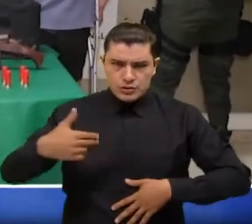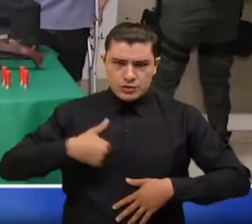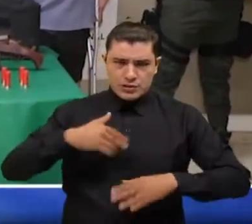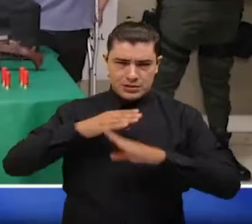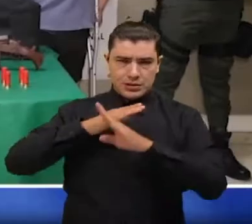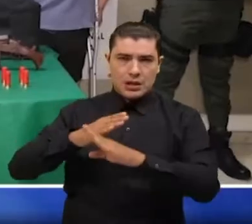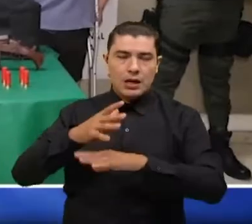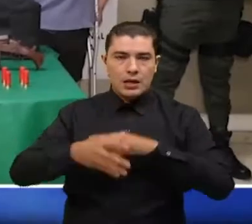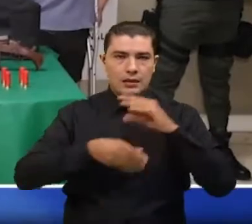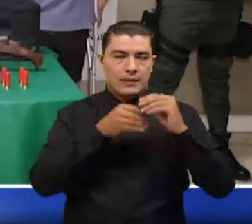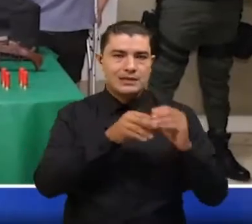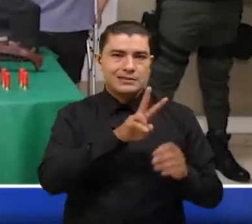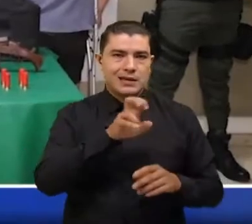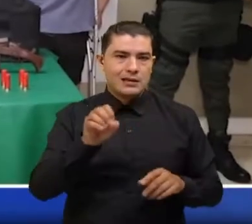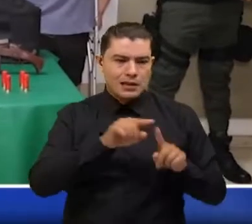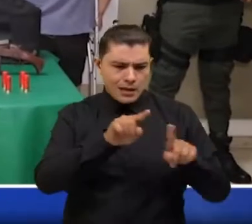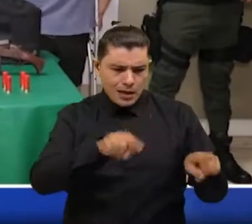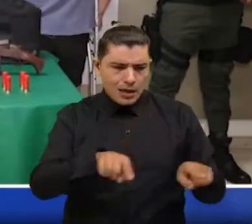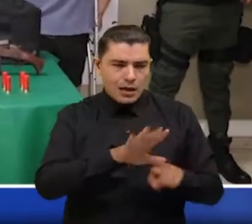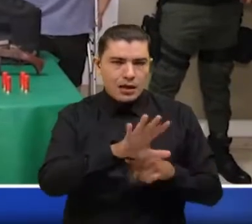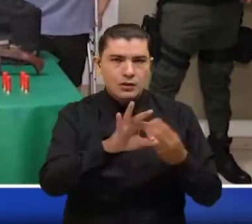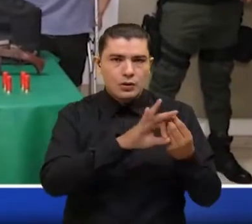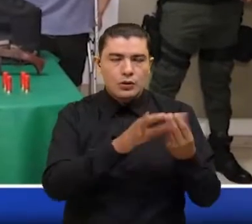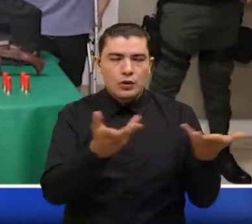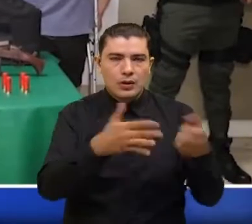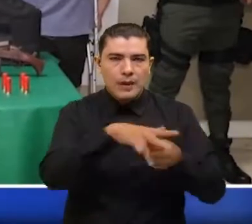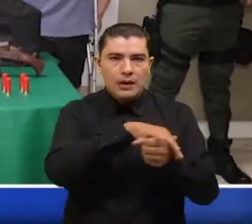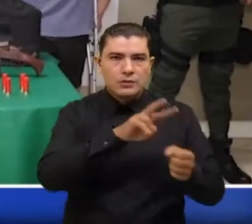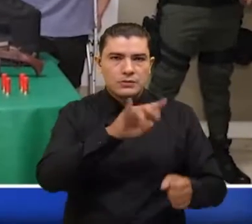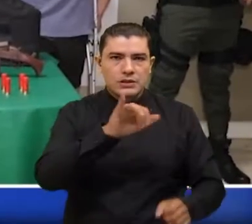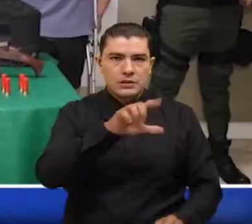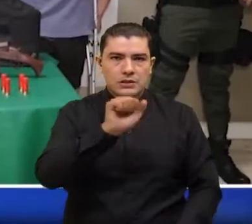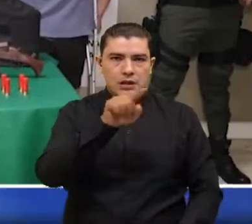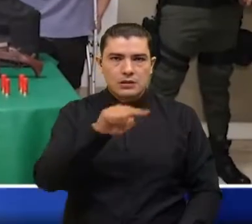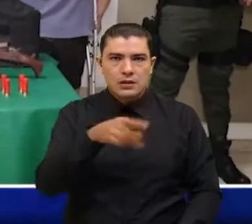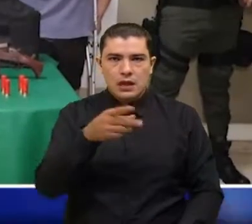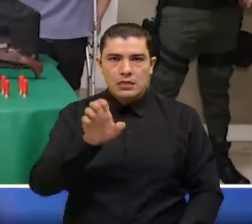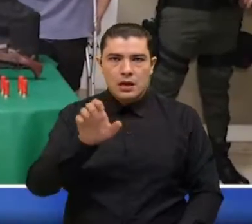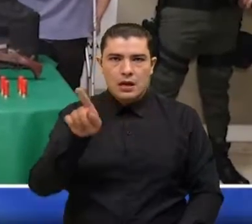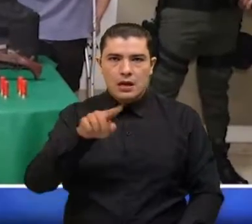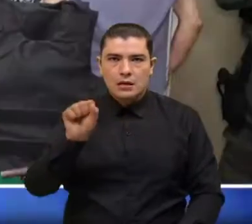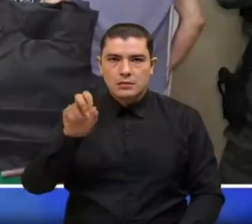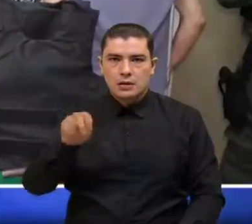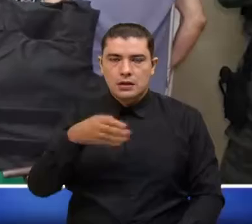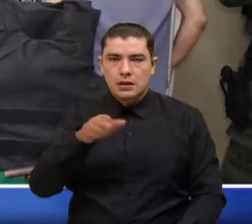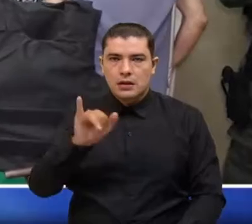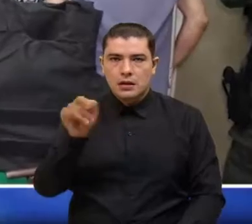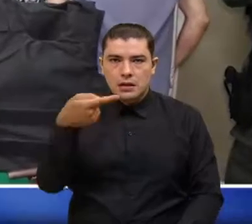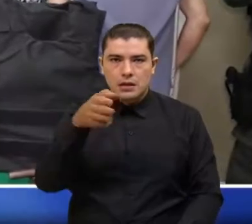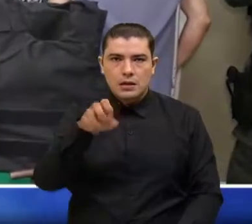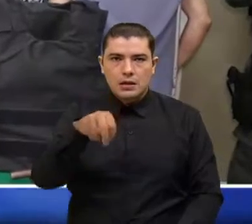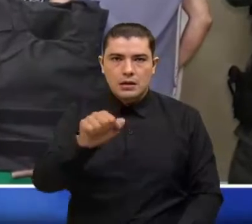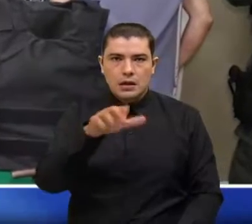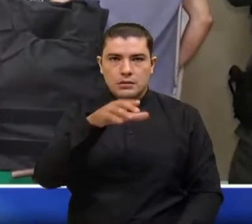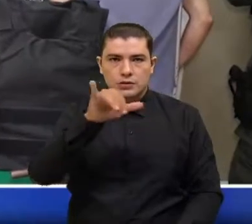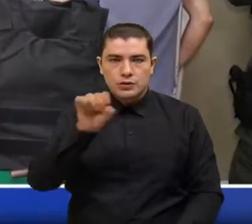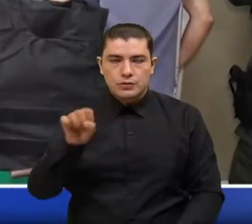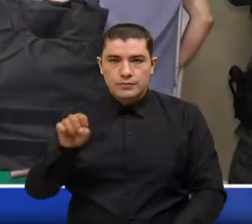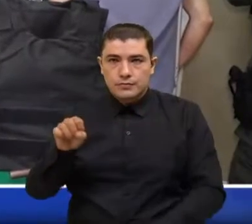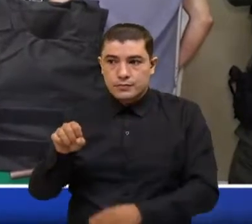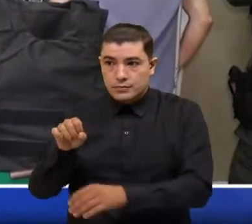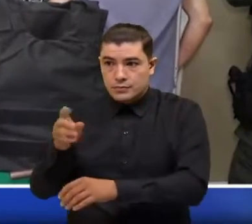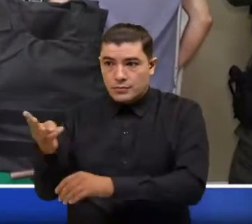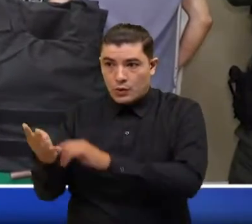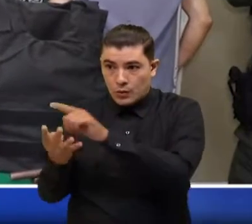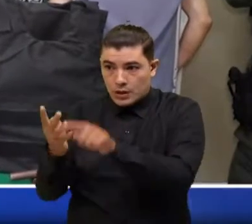de estupefacientes en el barrio Villas de San Ignacio de Bucaramanga. Los capturados y los elementos incautados fueron